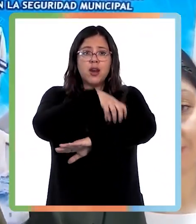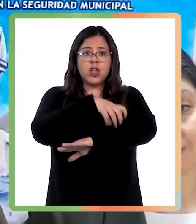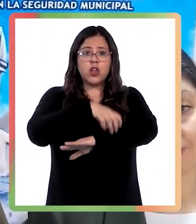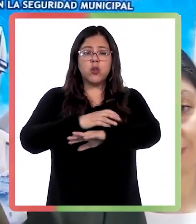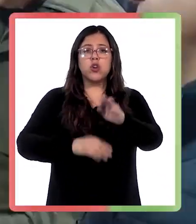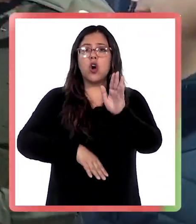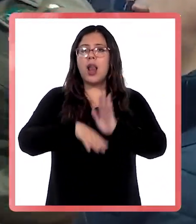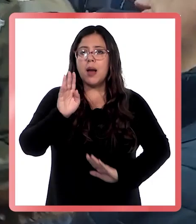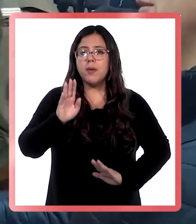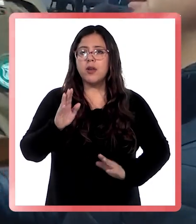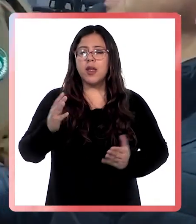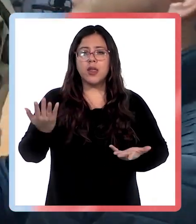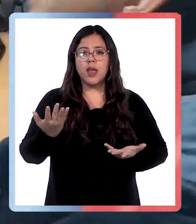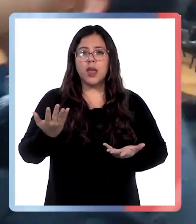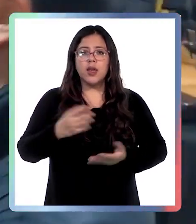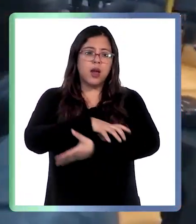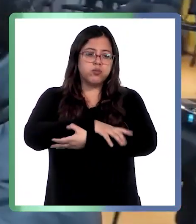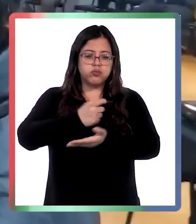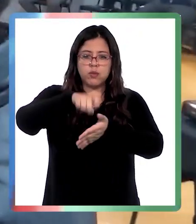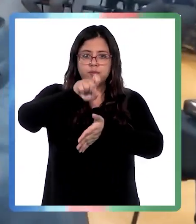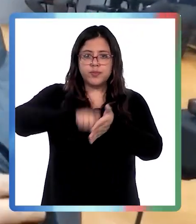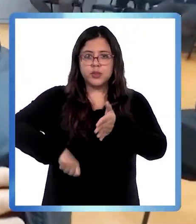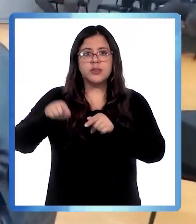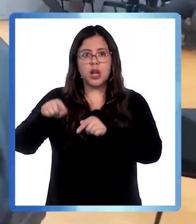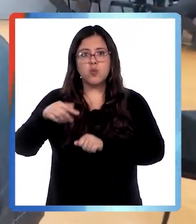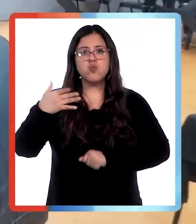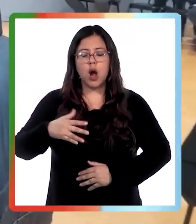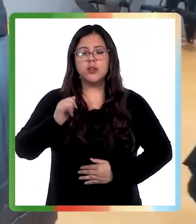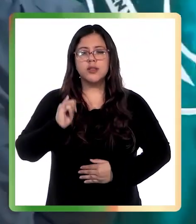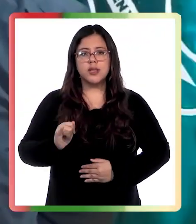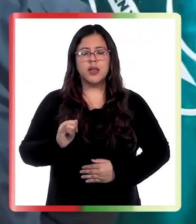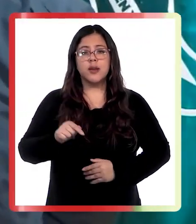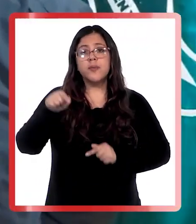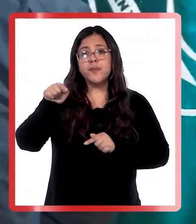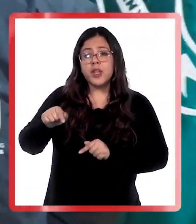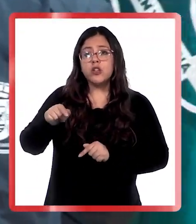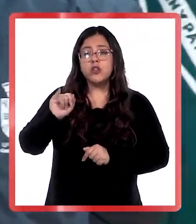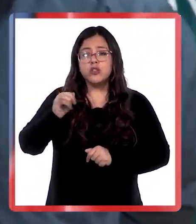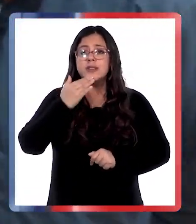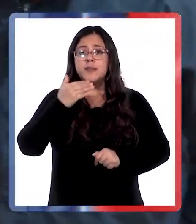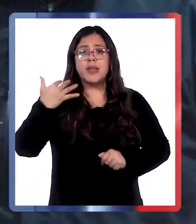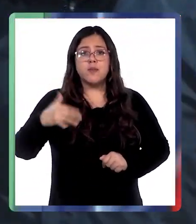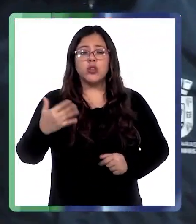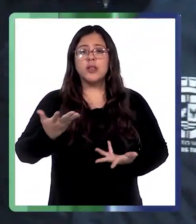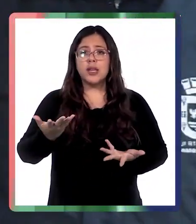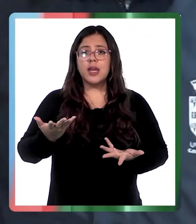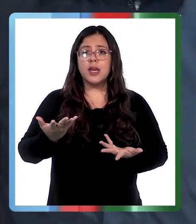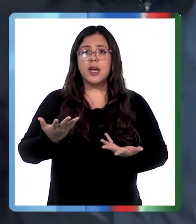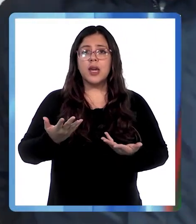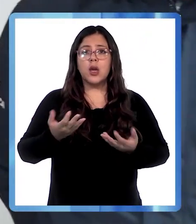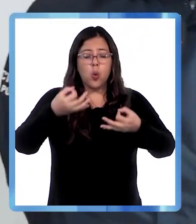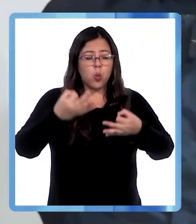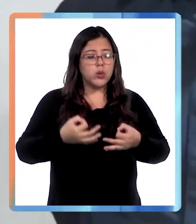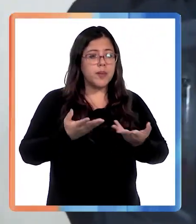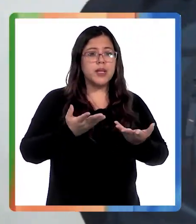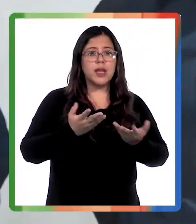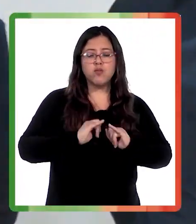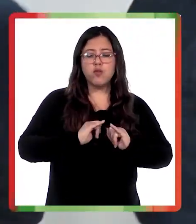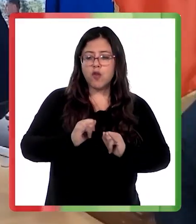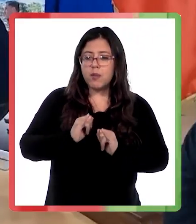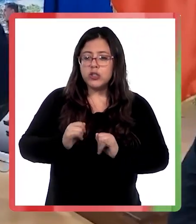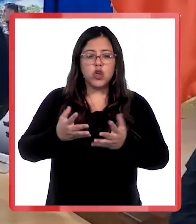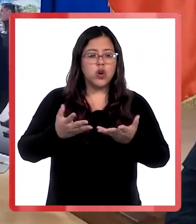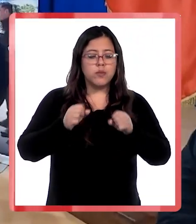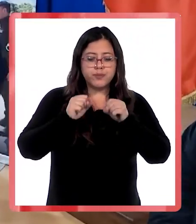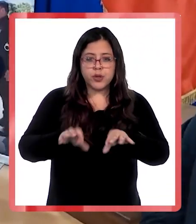regiones con la mayoría de de convenio firmado Así que eso es muy destacable Eh Esto es importante también entregarle ciertas herramientas ciertas